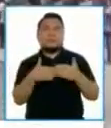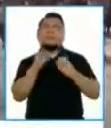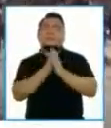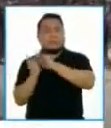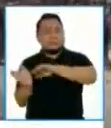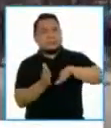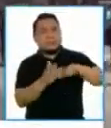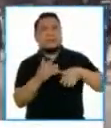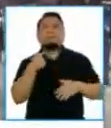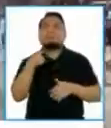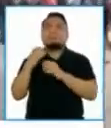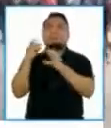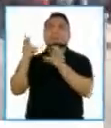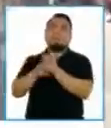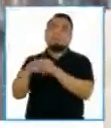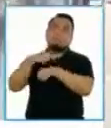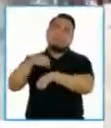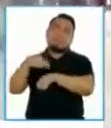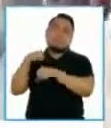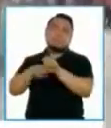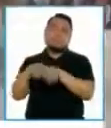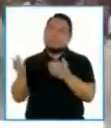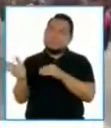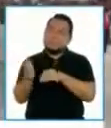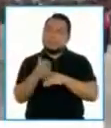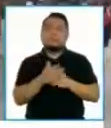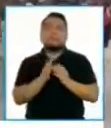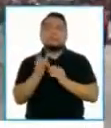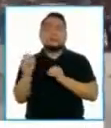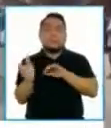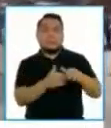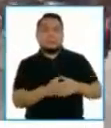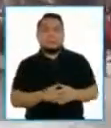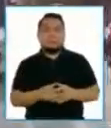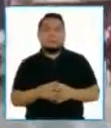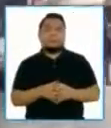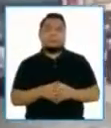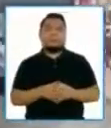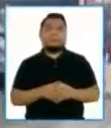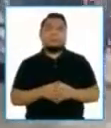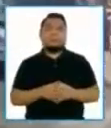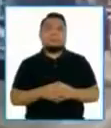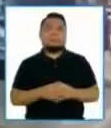no perjudicar a pasajeros y transportistas que han demorado varios días en llegar a sus destinos.